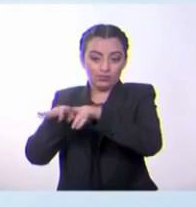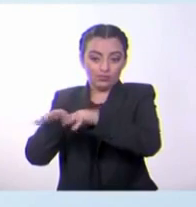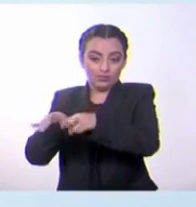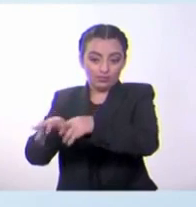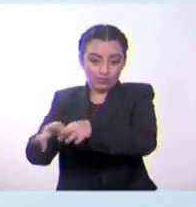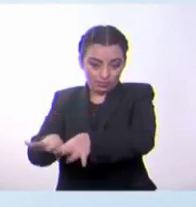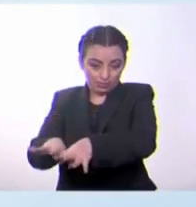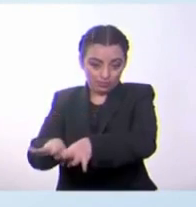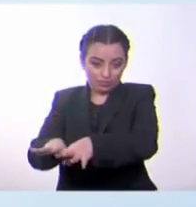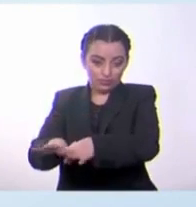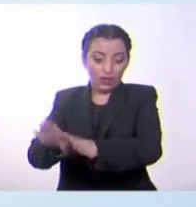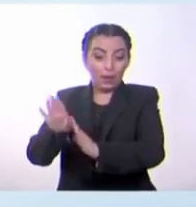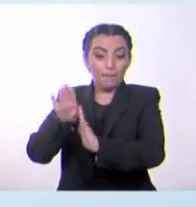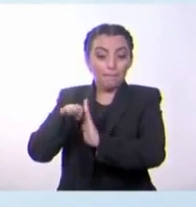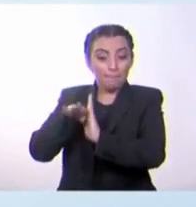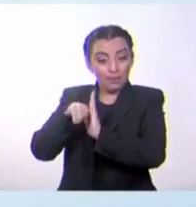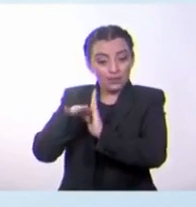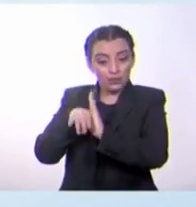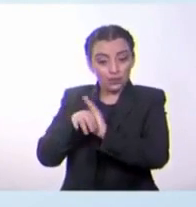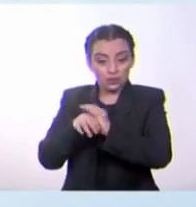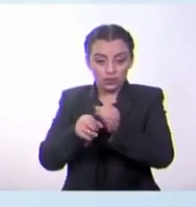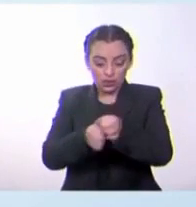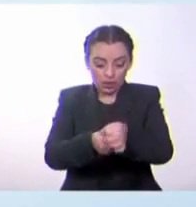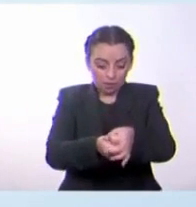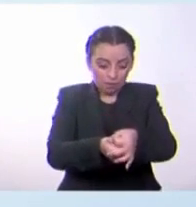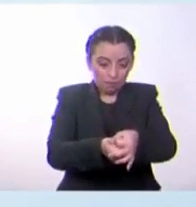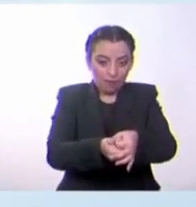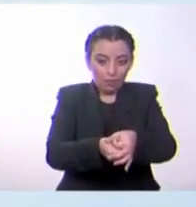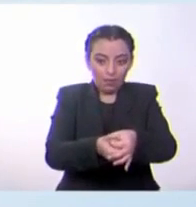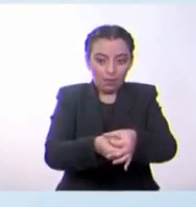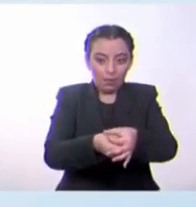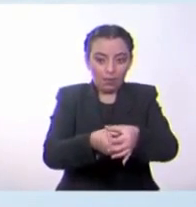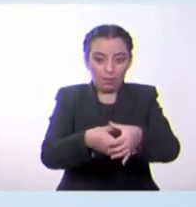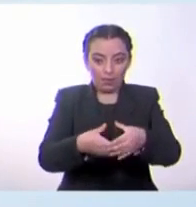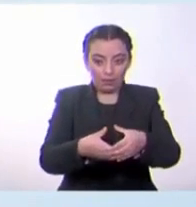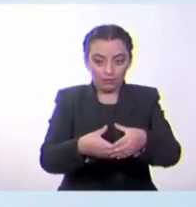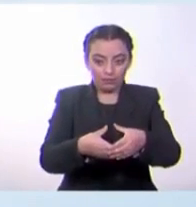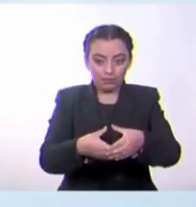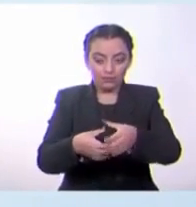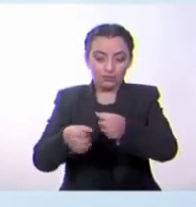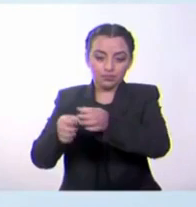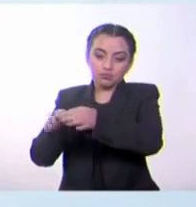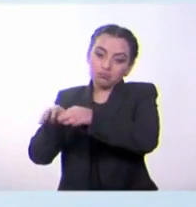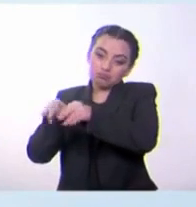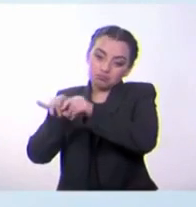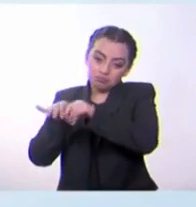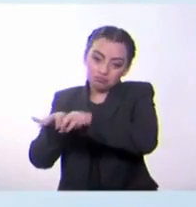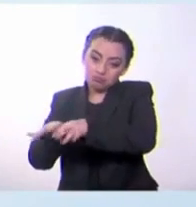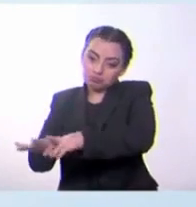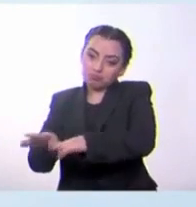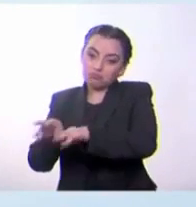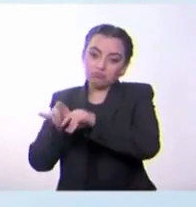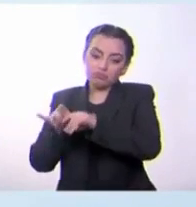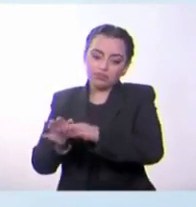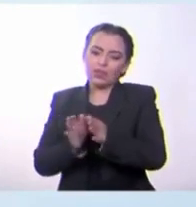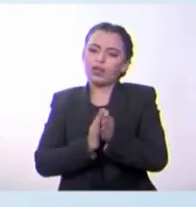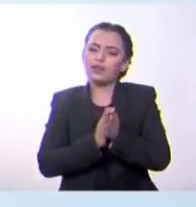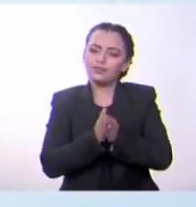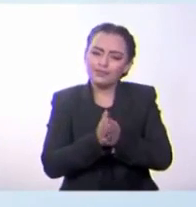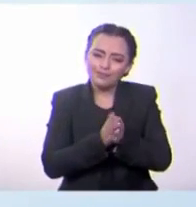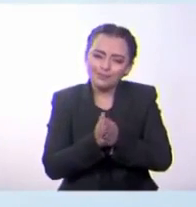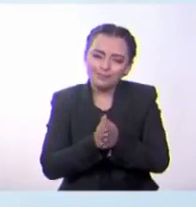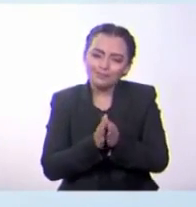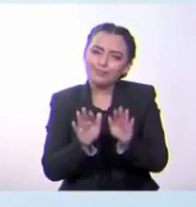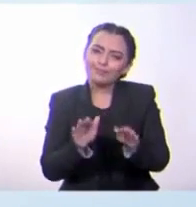es mucho menor al desplazamiento de las partículas en la arena. Es muy interesante esto